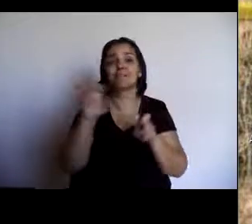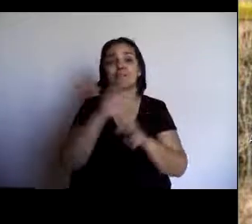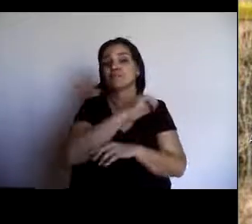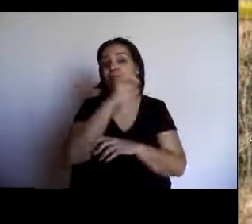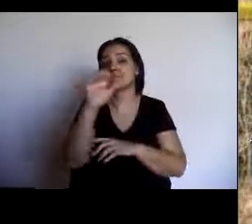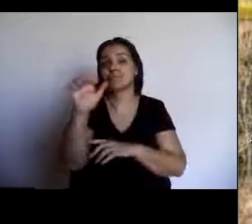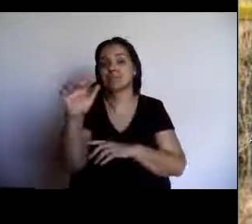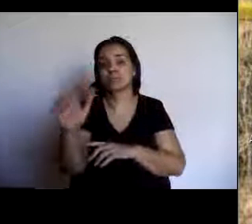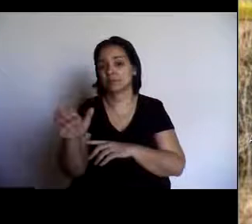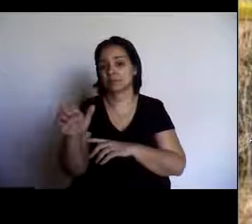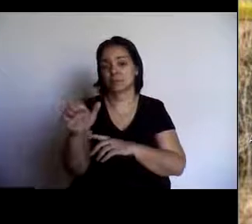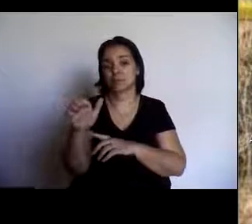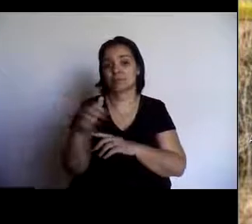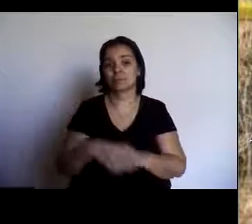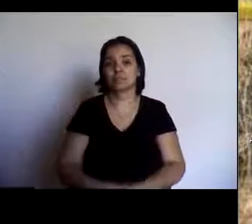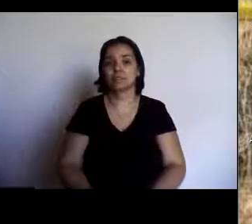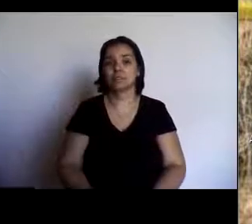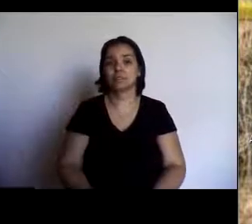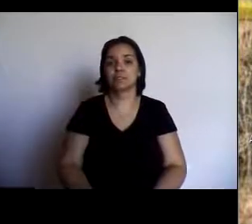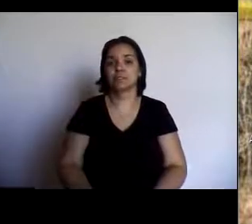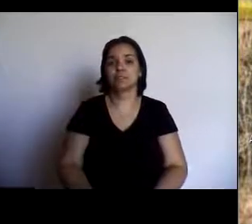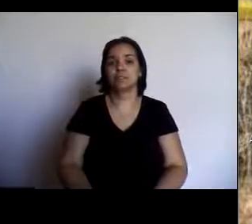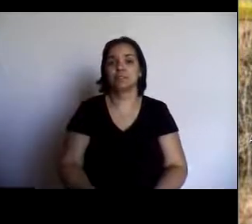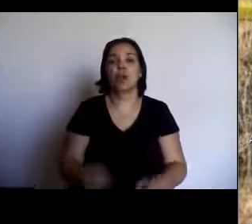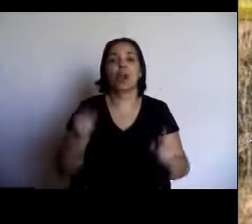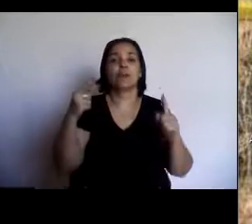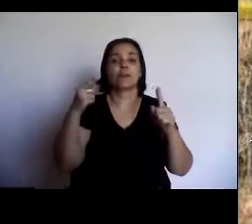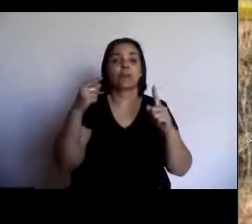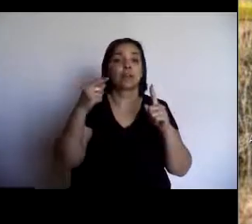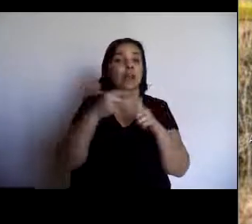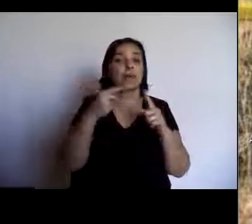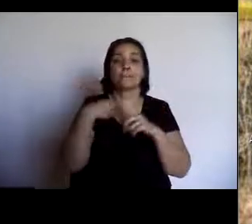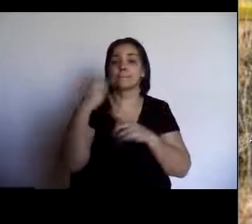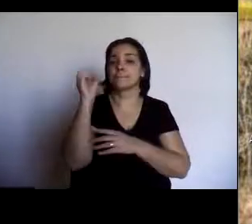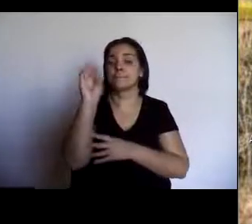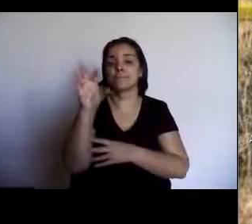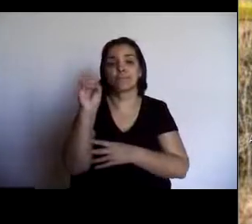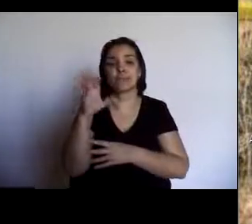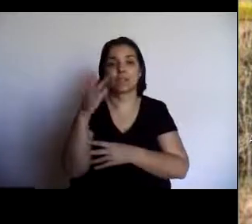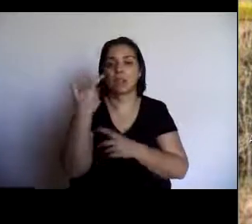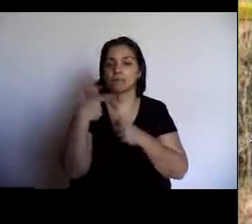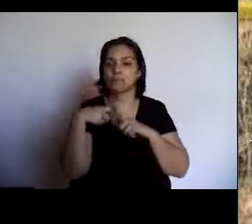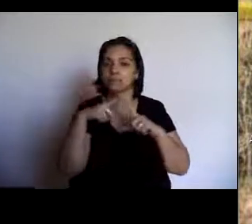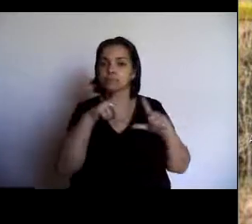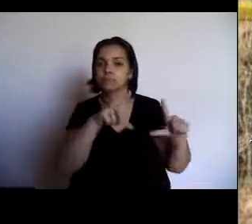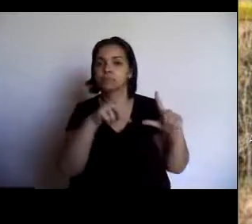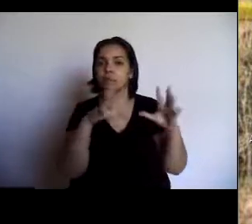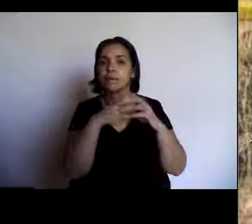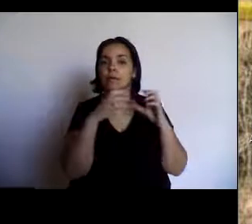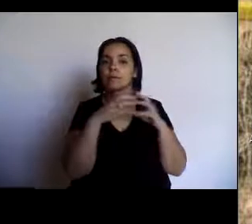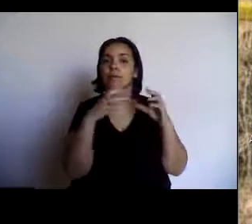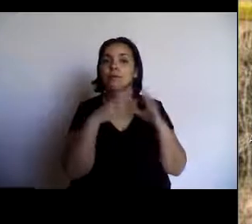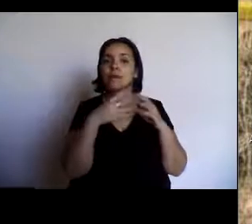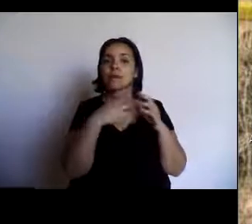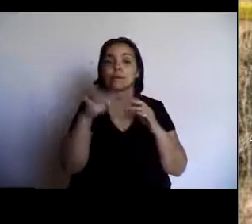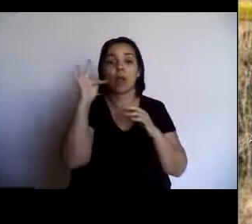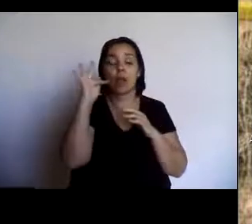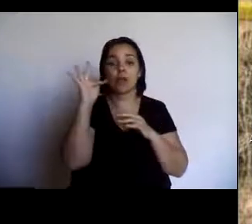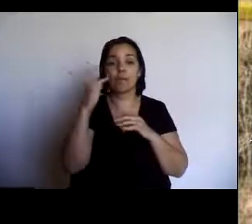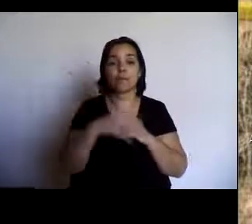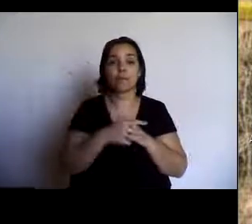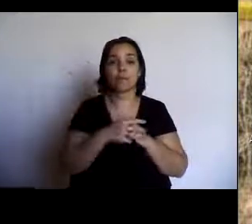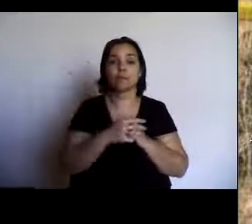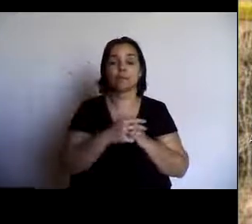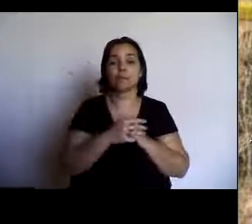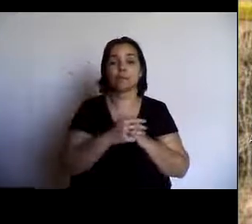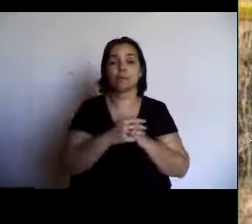local. El objetivo de mi intervención es mostraros el papel que desempeña la Federación de Municipios y Provincias de